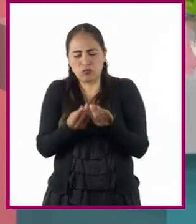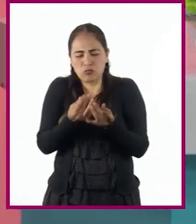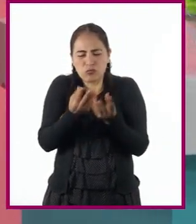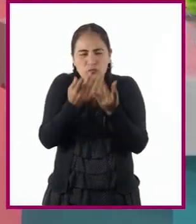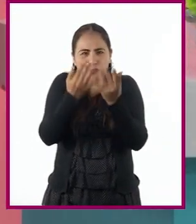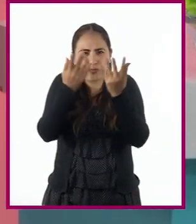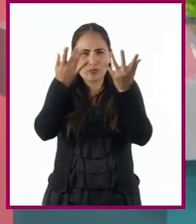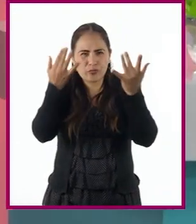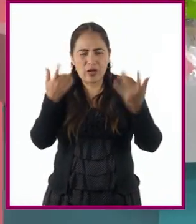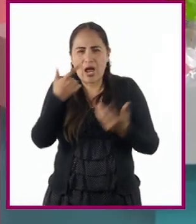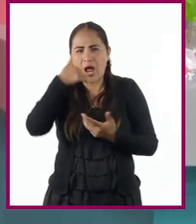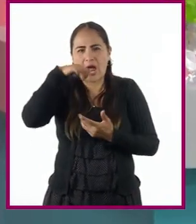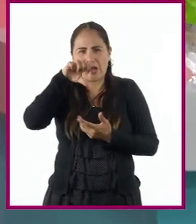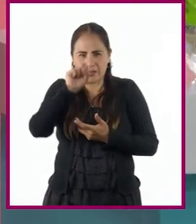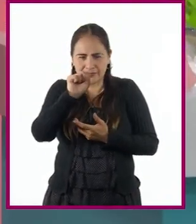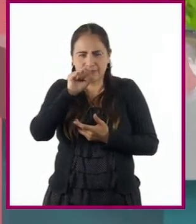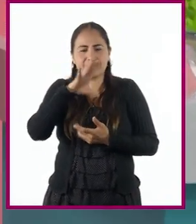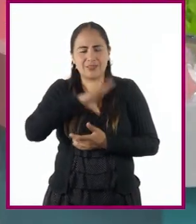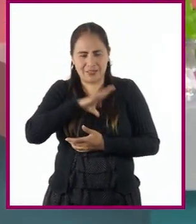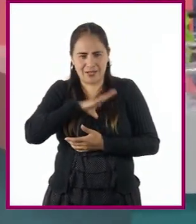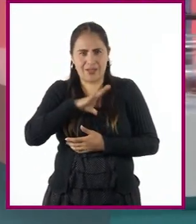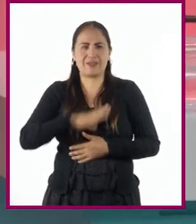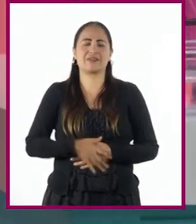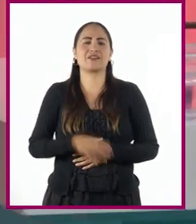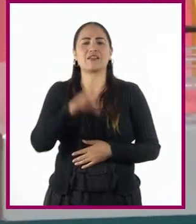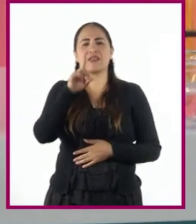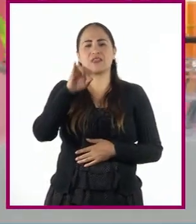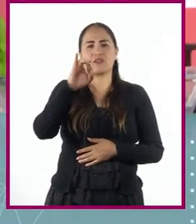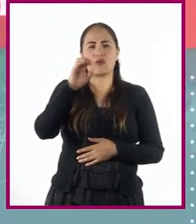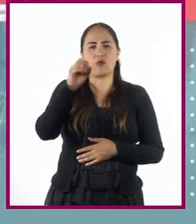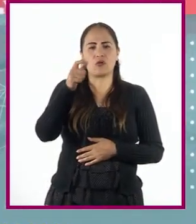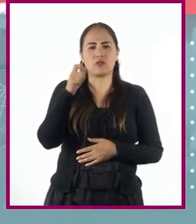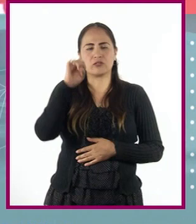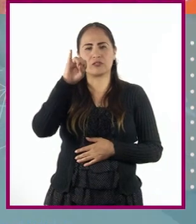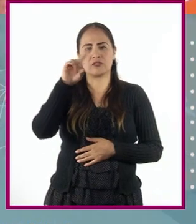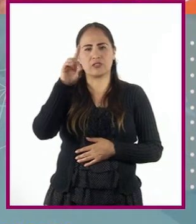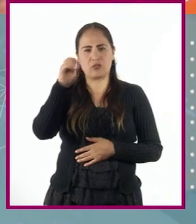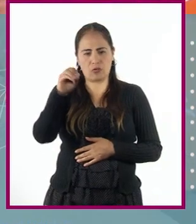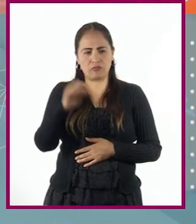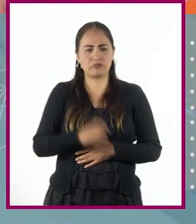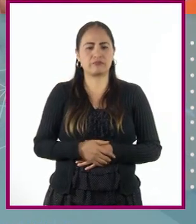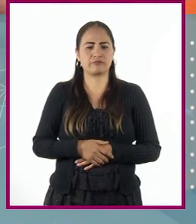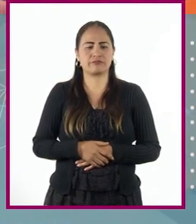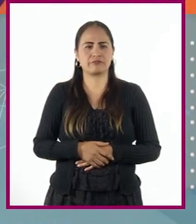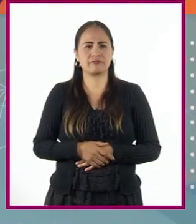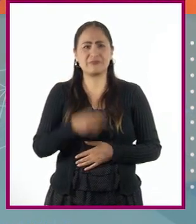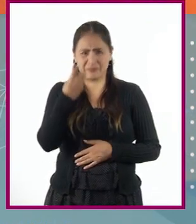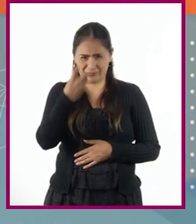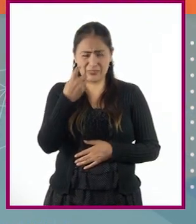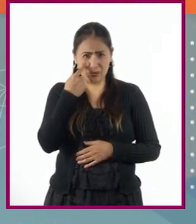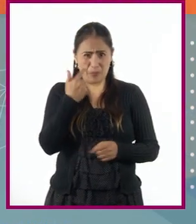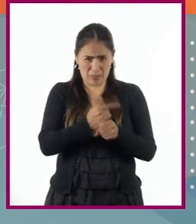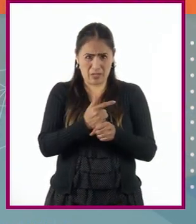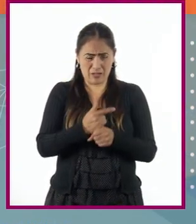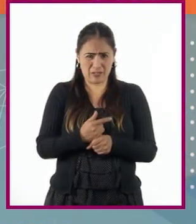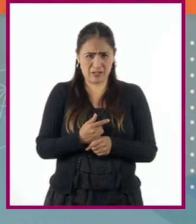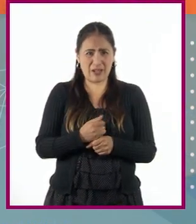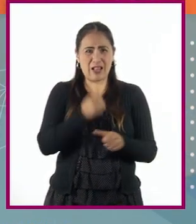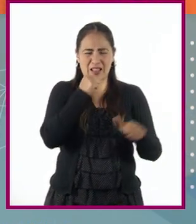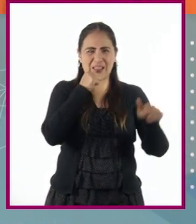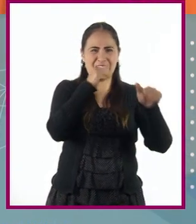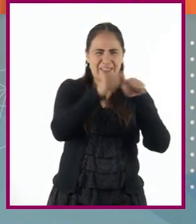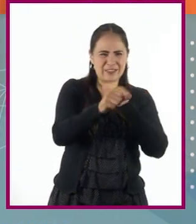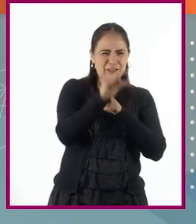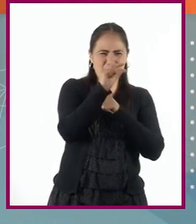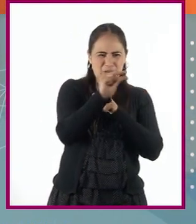o formación de gas. En este caso, el dióxido de carbono. ¿Distinguen eso en la ecuación? ¿Notan las letras minúsculas